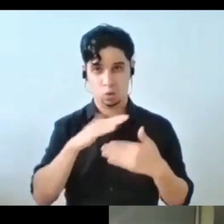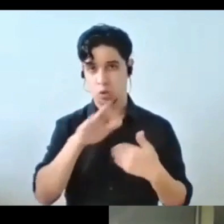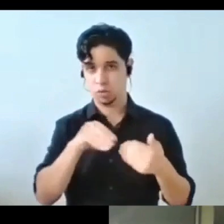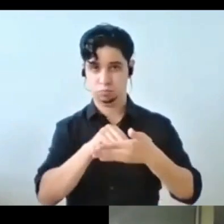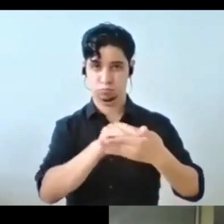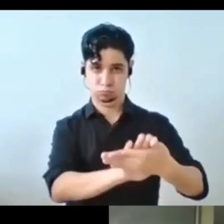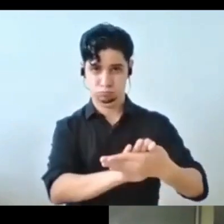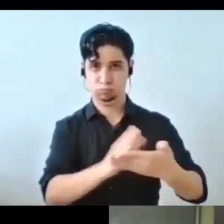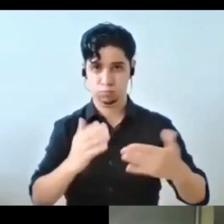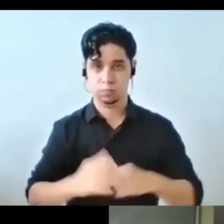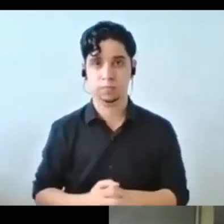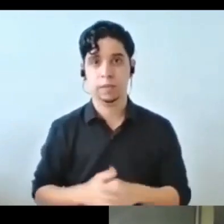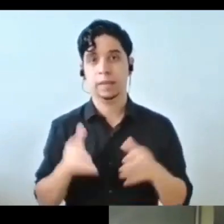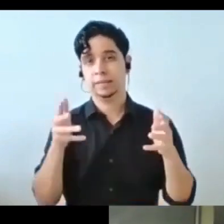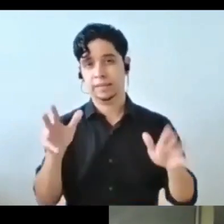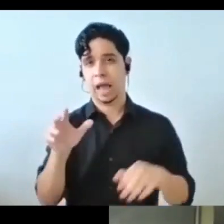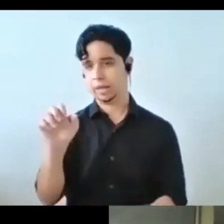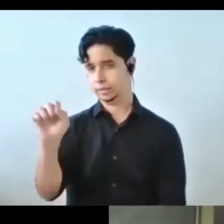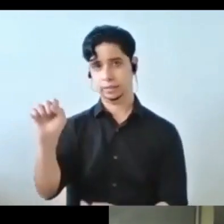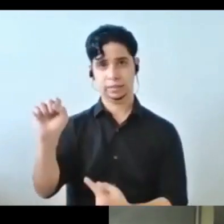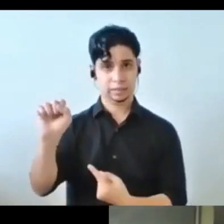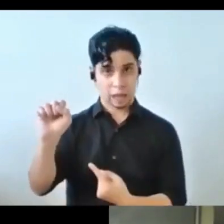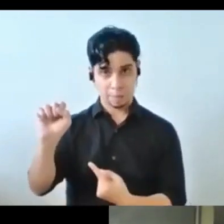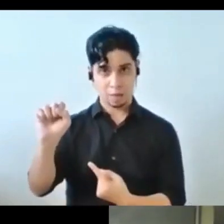ya el sábado pasado comenzaron también